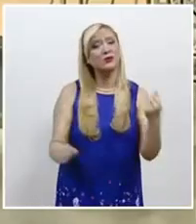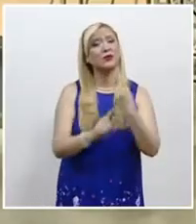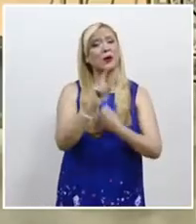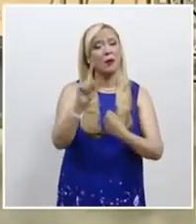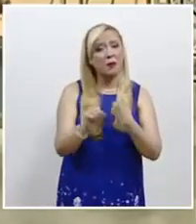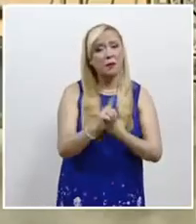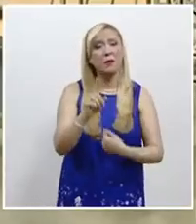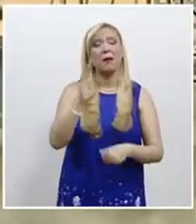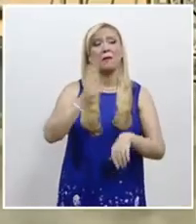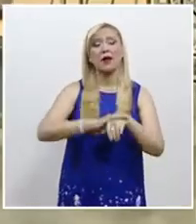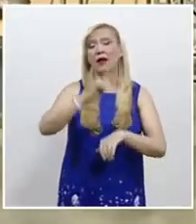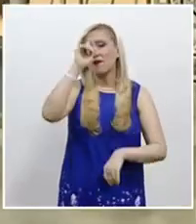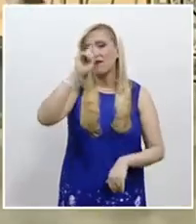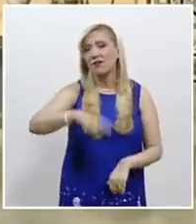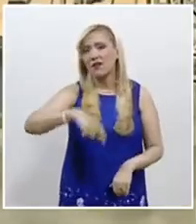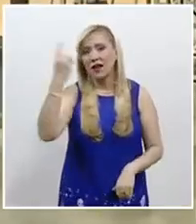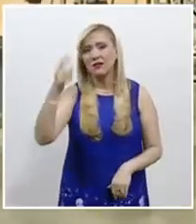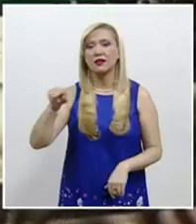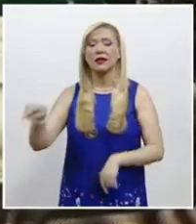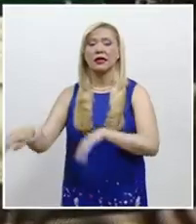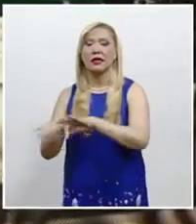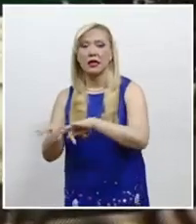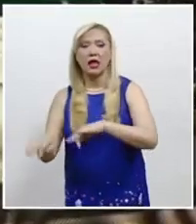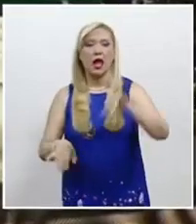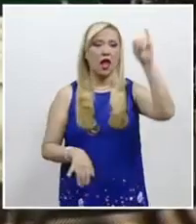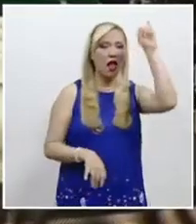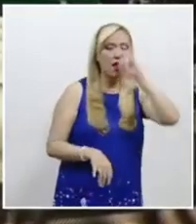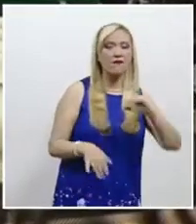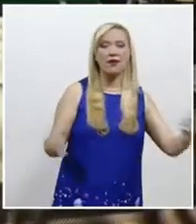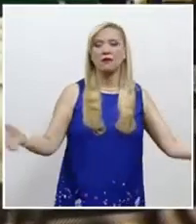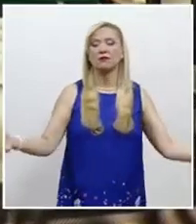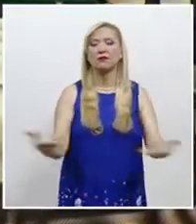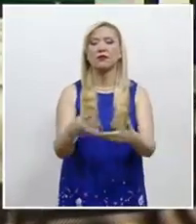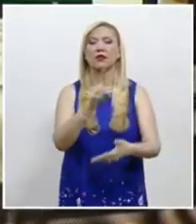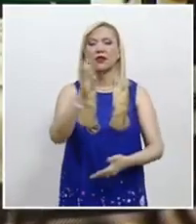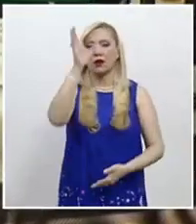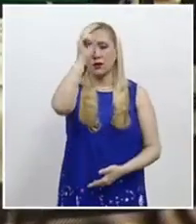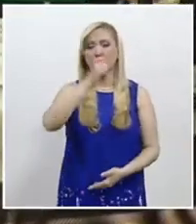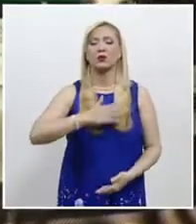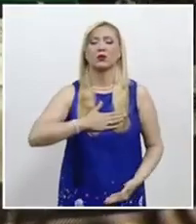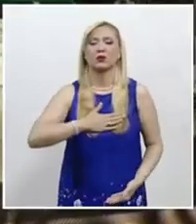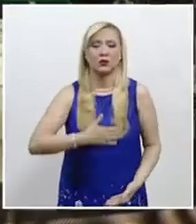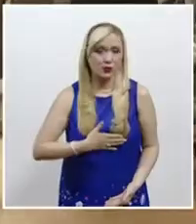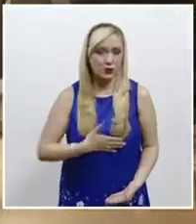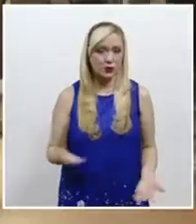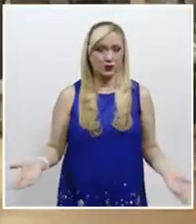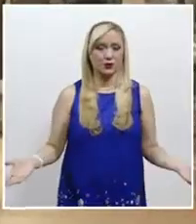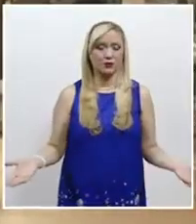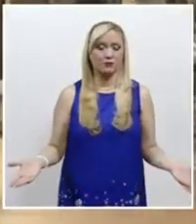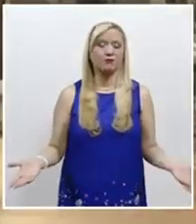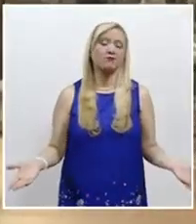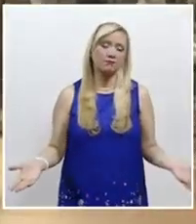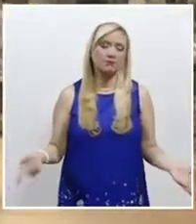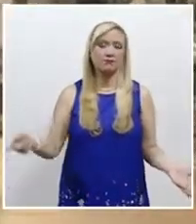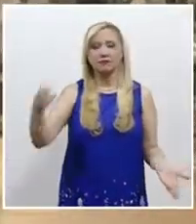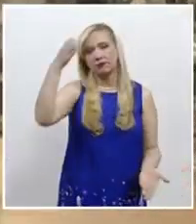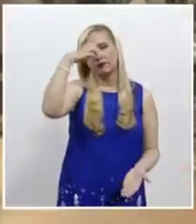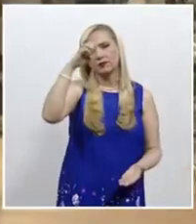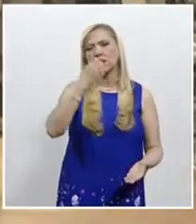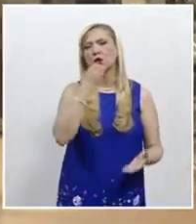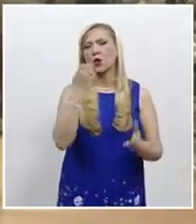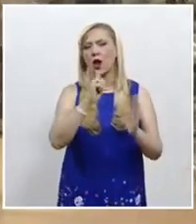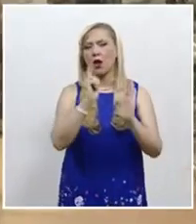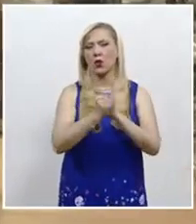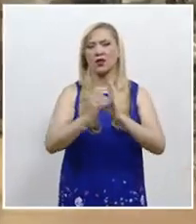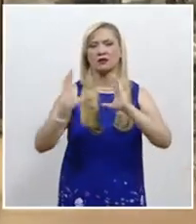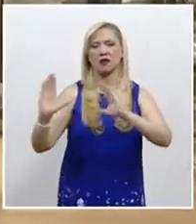abre puertas para que tanto trabajadores como patrones alcancen la justicia laboral. El experto de la Escuela de Formación